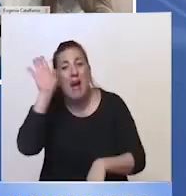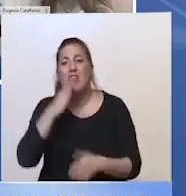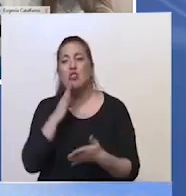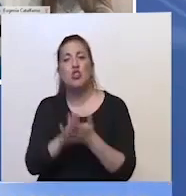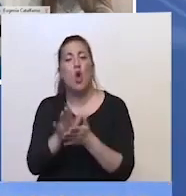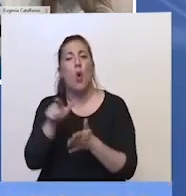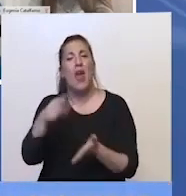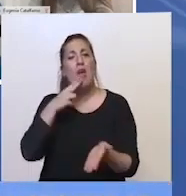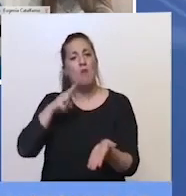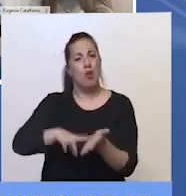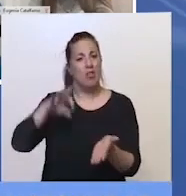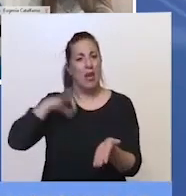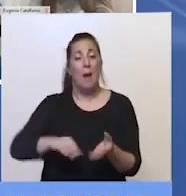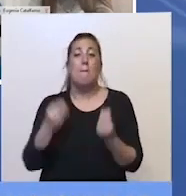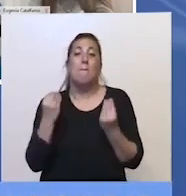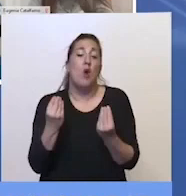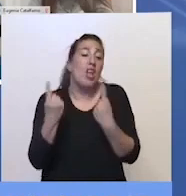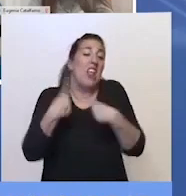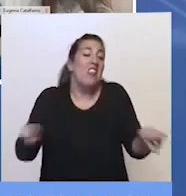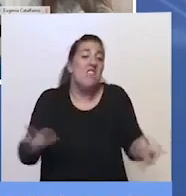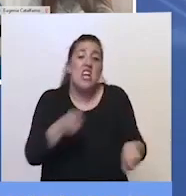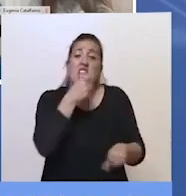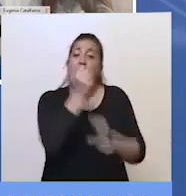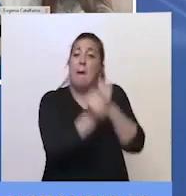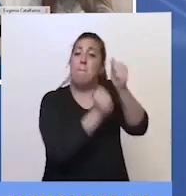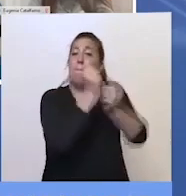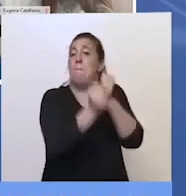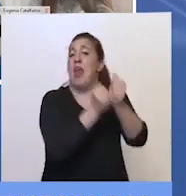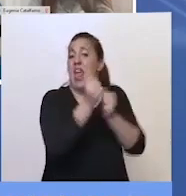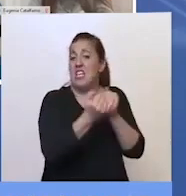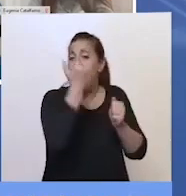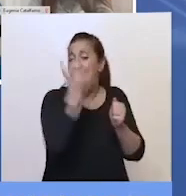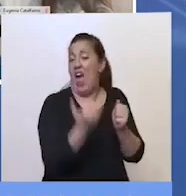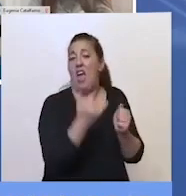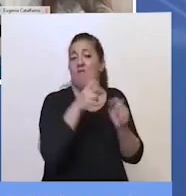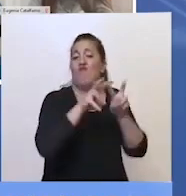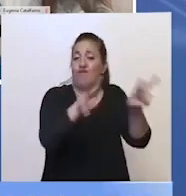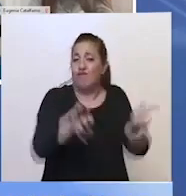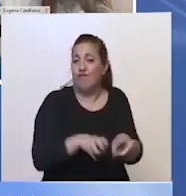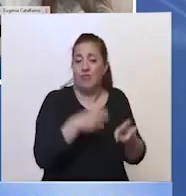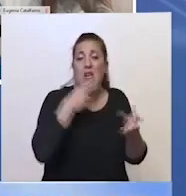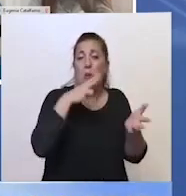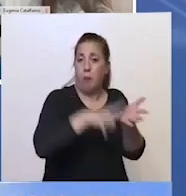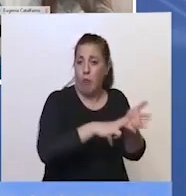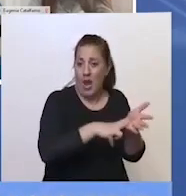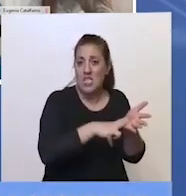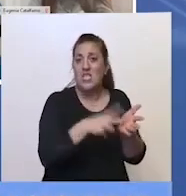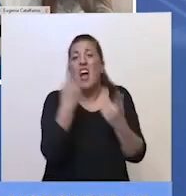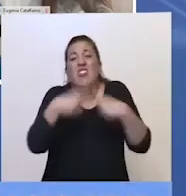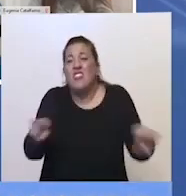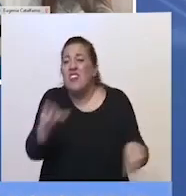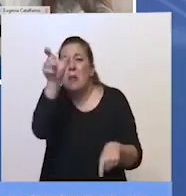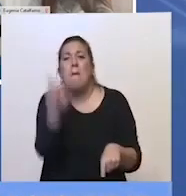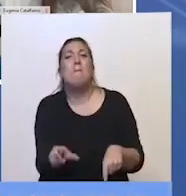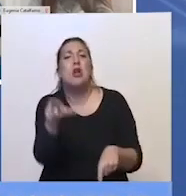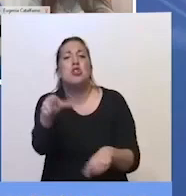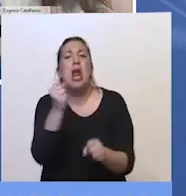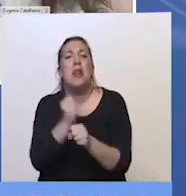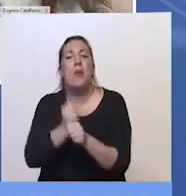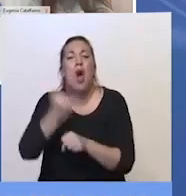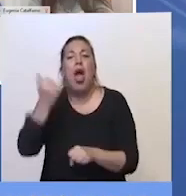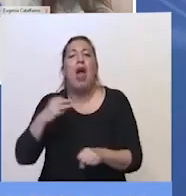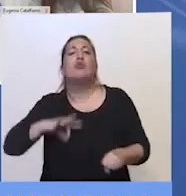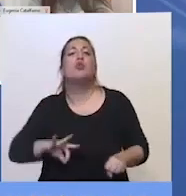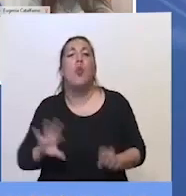ganancias. Porque no es lo mismo el impuesto a las ganancias de una empresa que tiene una renta de que de un trabajador que tiene un salario. Y a